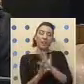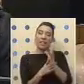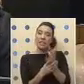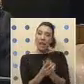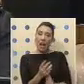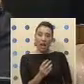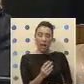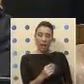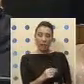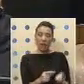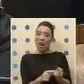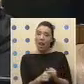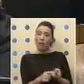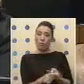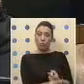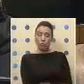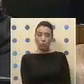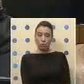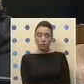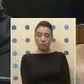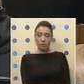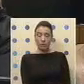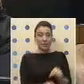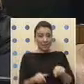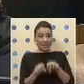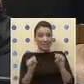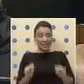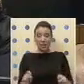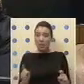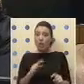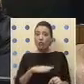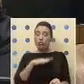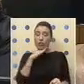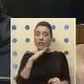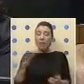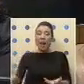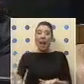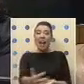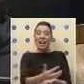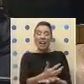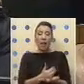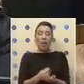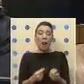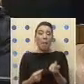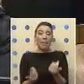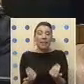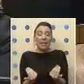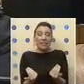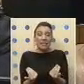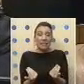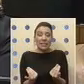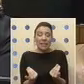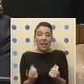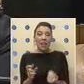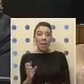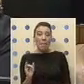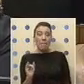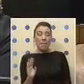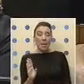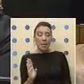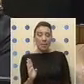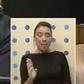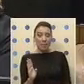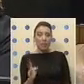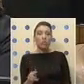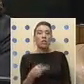debe terminar este abuso. Nuestro sistema actual es insuficiente para recaudar los recursos necesarios desde el PIB. Por lo